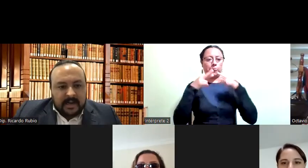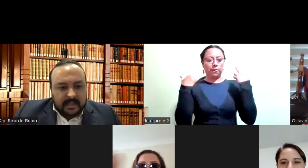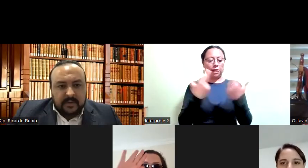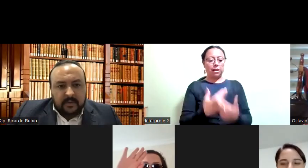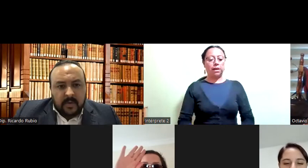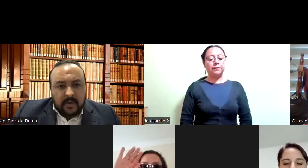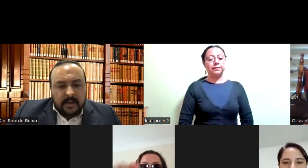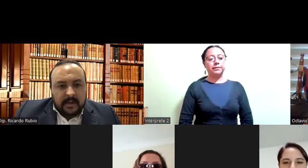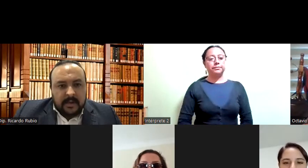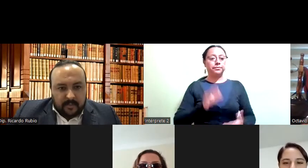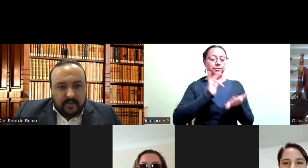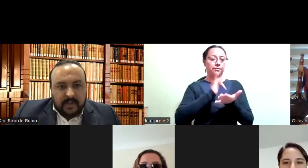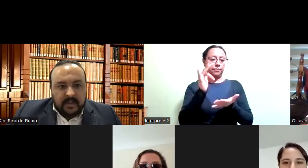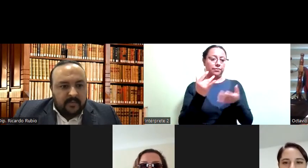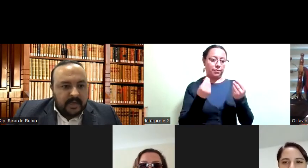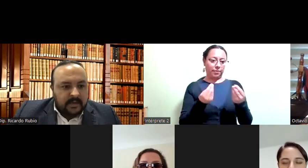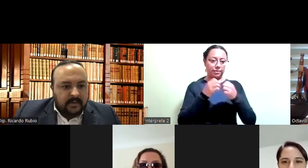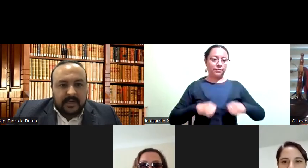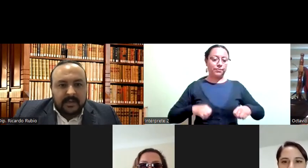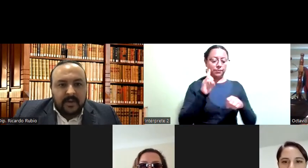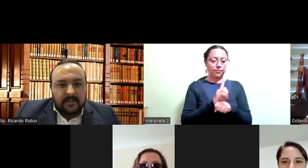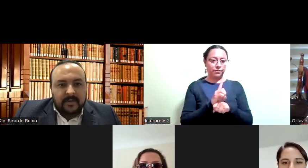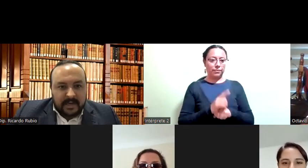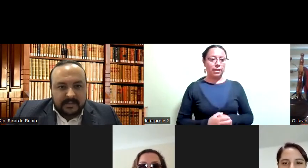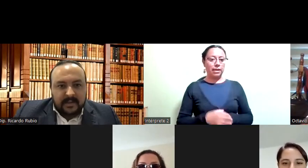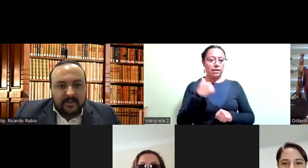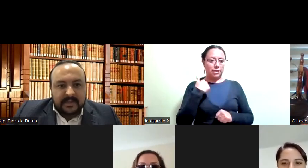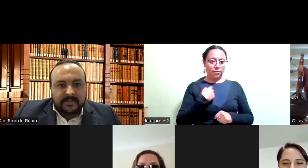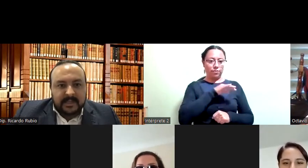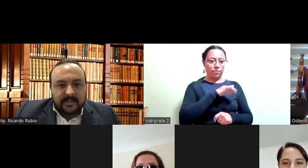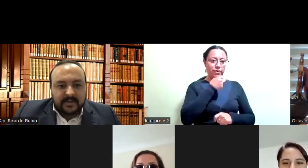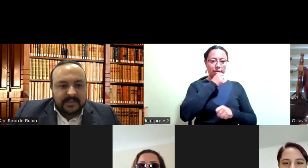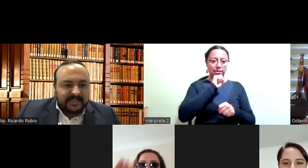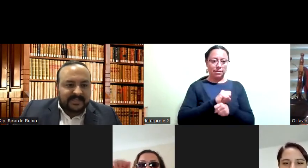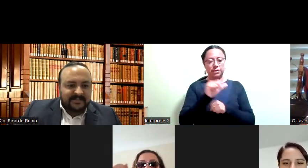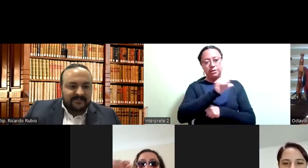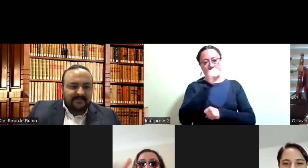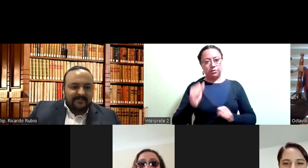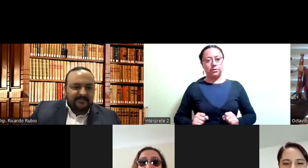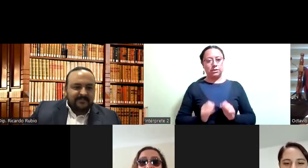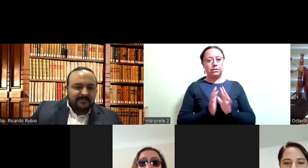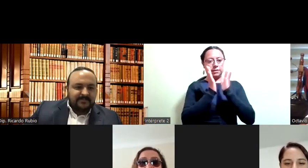le agradezco la oportunidad de fungir como secretario en esta y en todas las participaciones. Gracias.